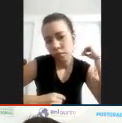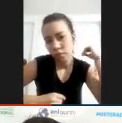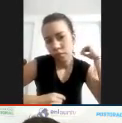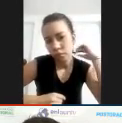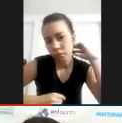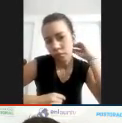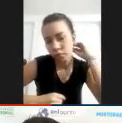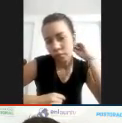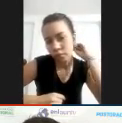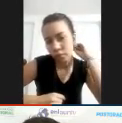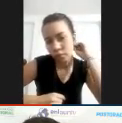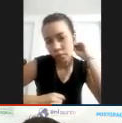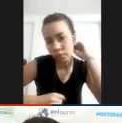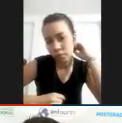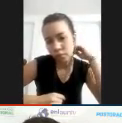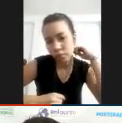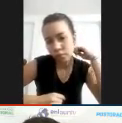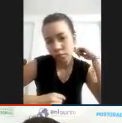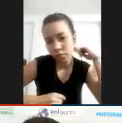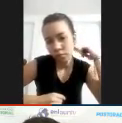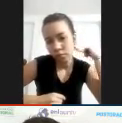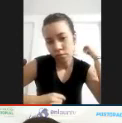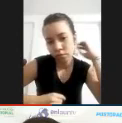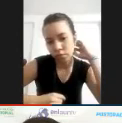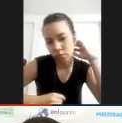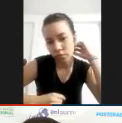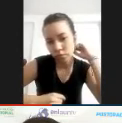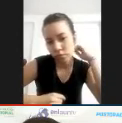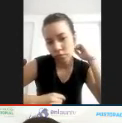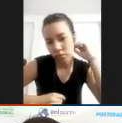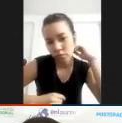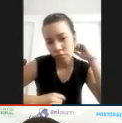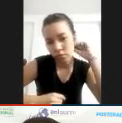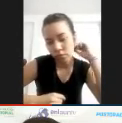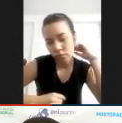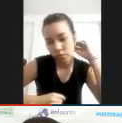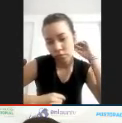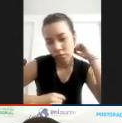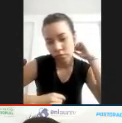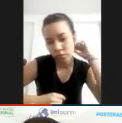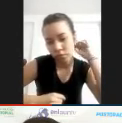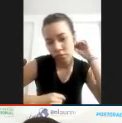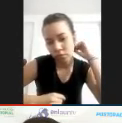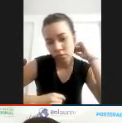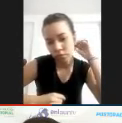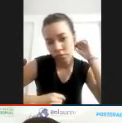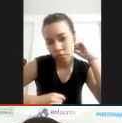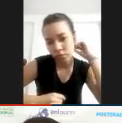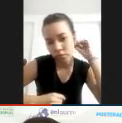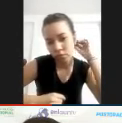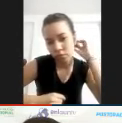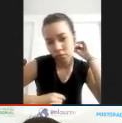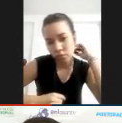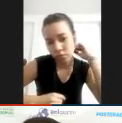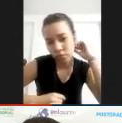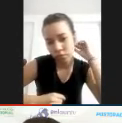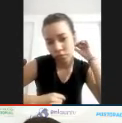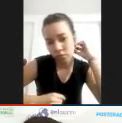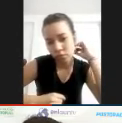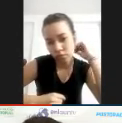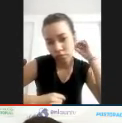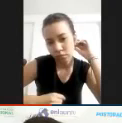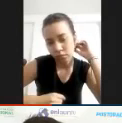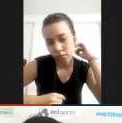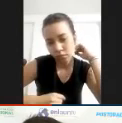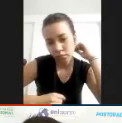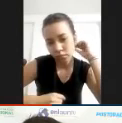Ajá. Para hacer un divorcio, entonces para salir más rápido de ese tema, pues decían aquí en San Antonio ante el tribunal acá civil.